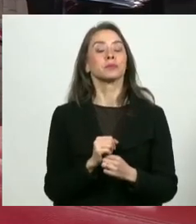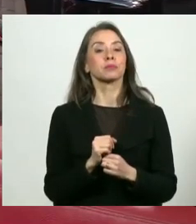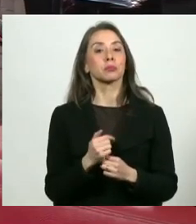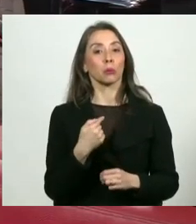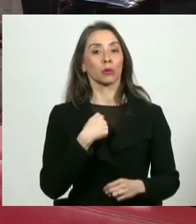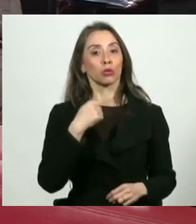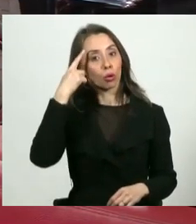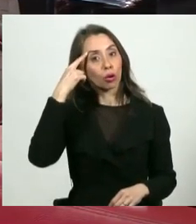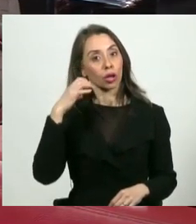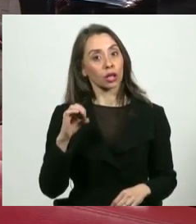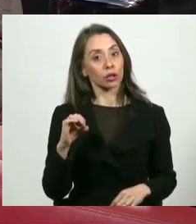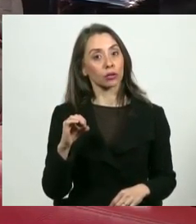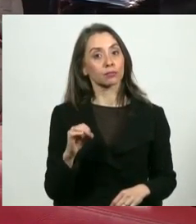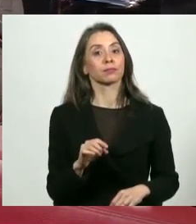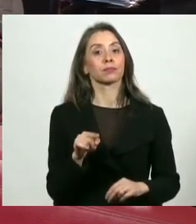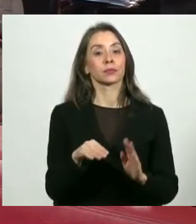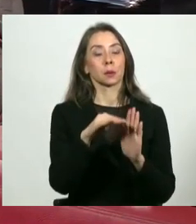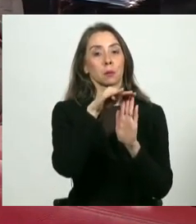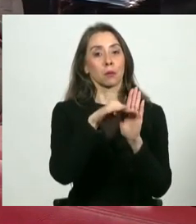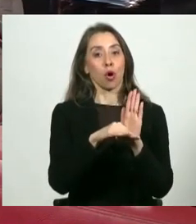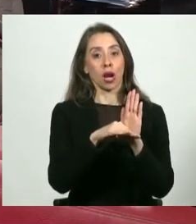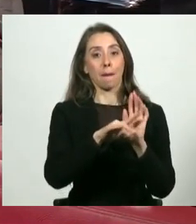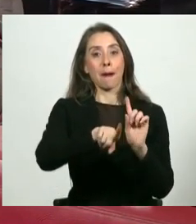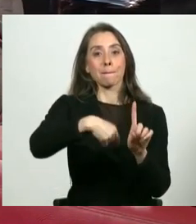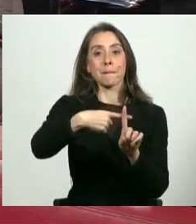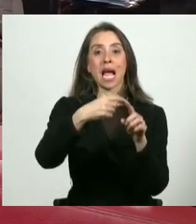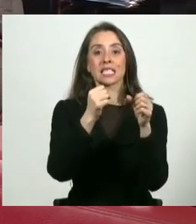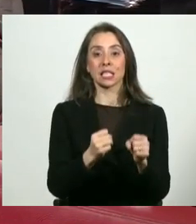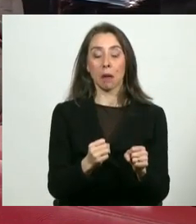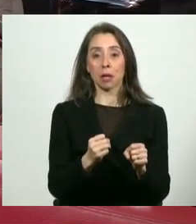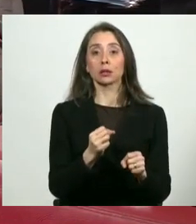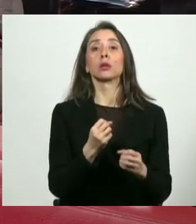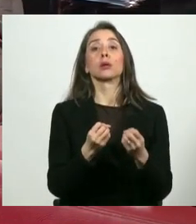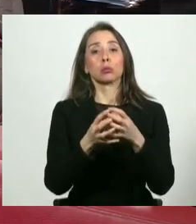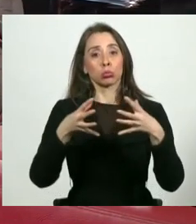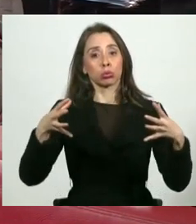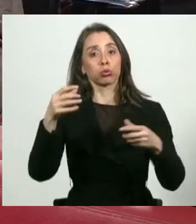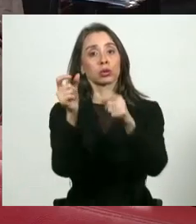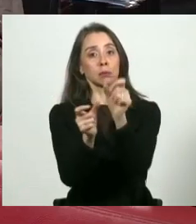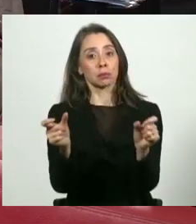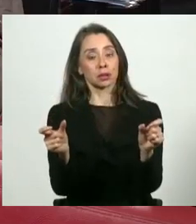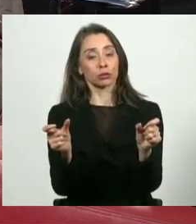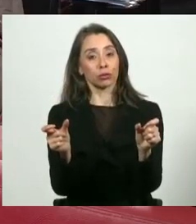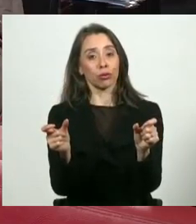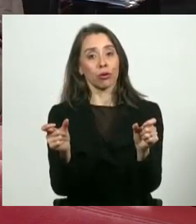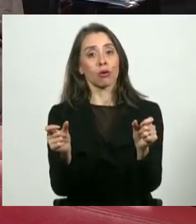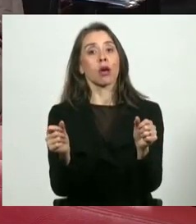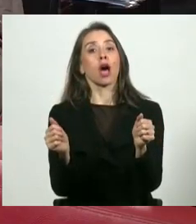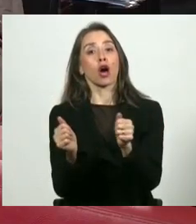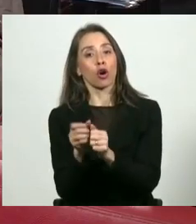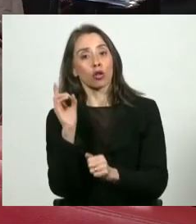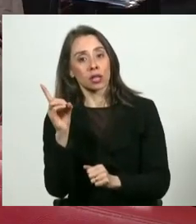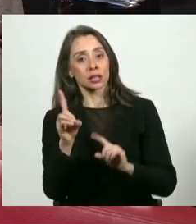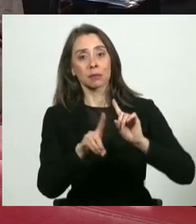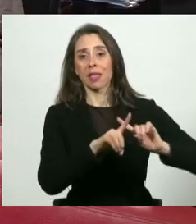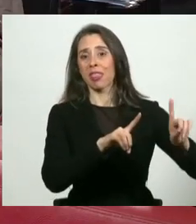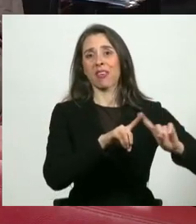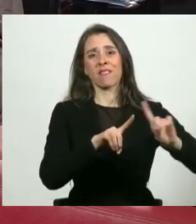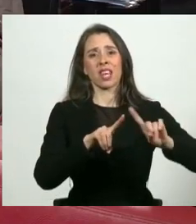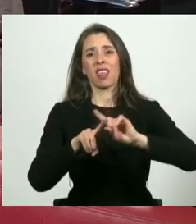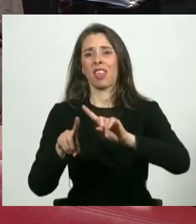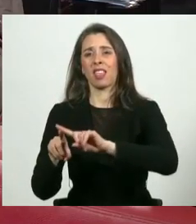Bueno, yo creo que este programa ha hecho que un sinfín de personas con discapacidad y diversas